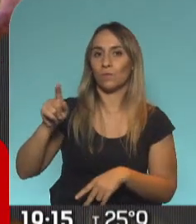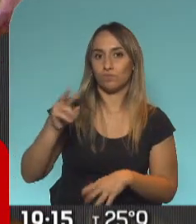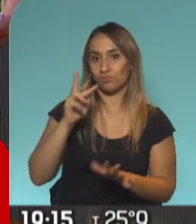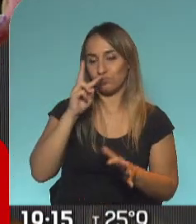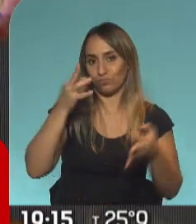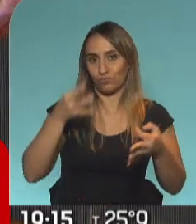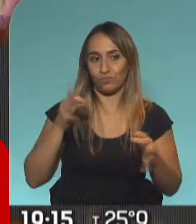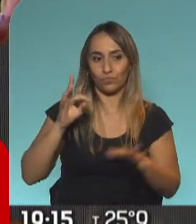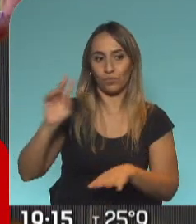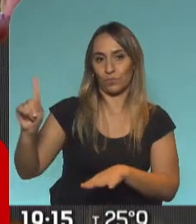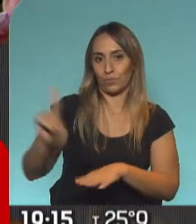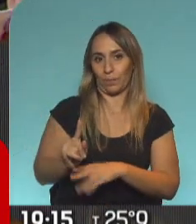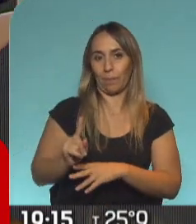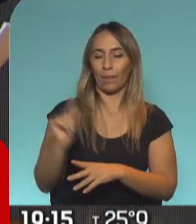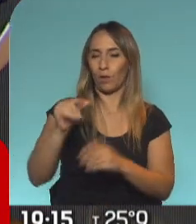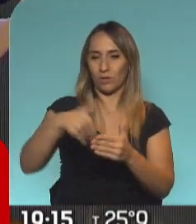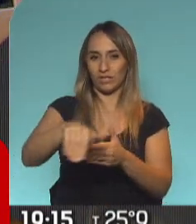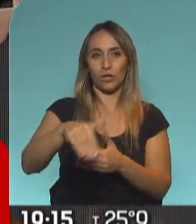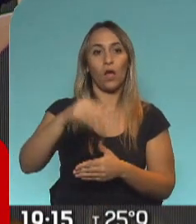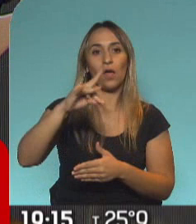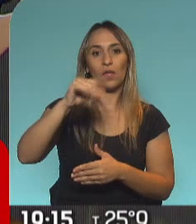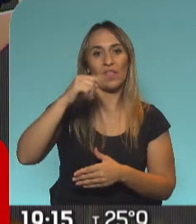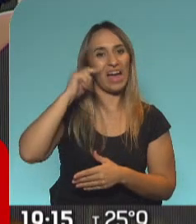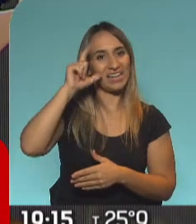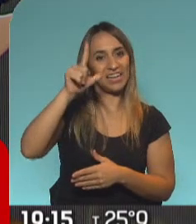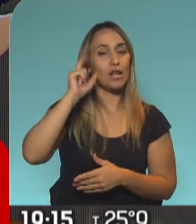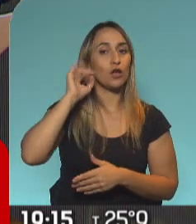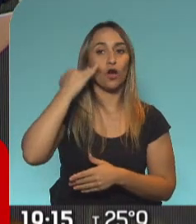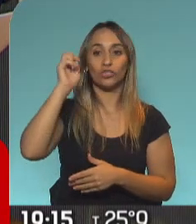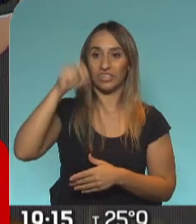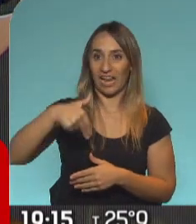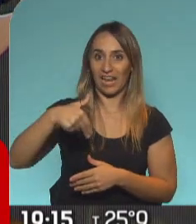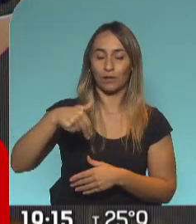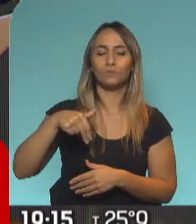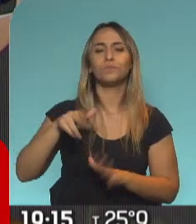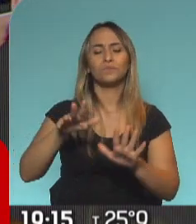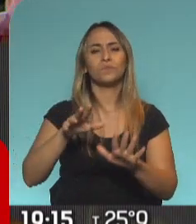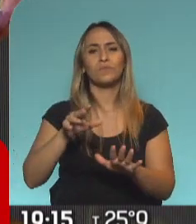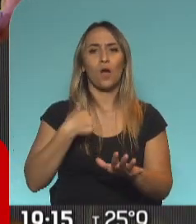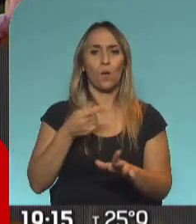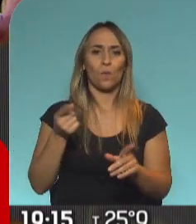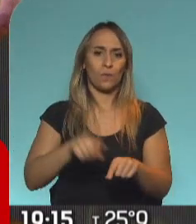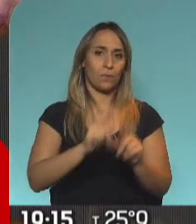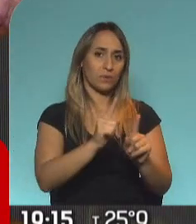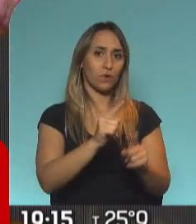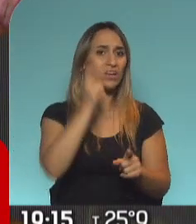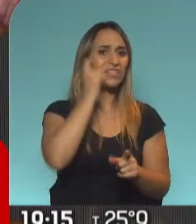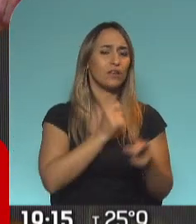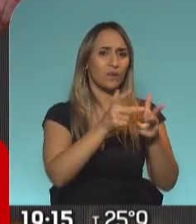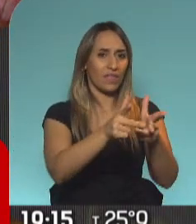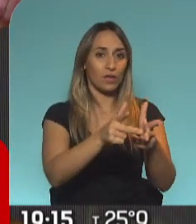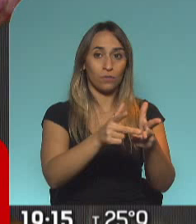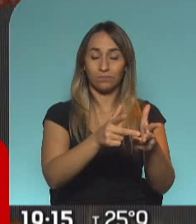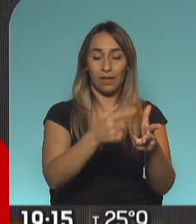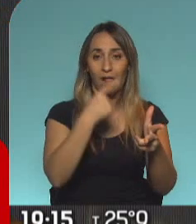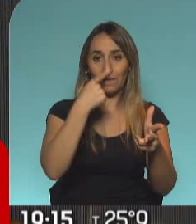para dentro de minutos. Daniel Goyán, que ya está aquí en Televisión Pública. Vuelvo a aquello que decía Axel Kicillof. No llegaron a